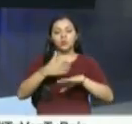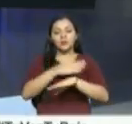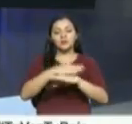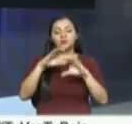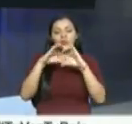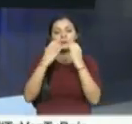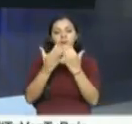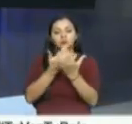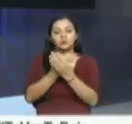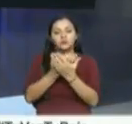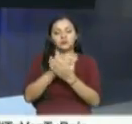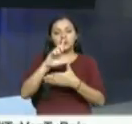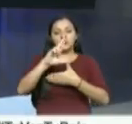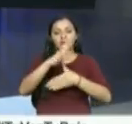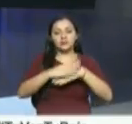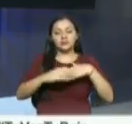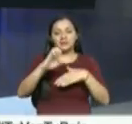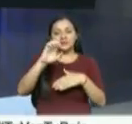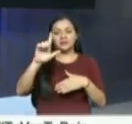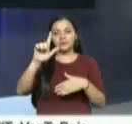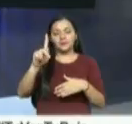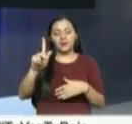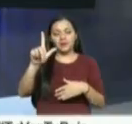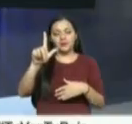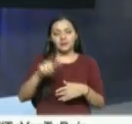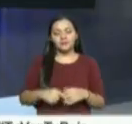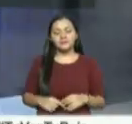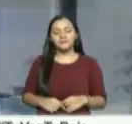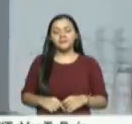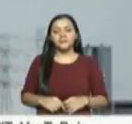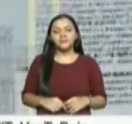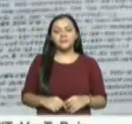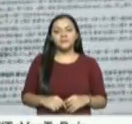Comisión Económica para América Latina y el Caribe, CEPAL.